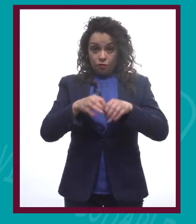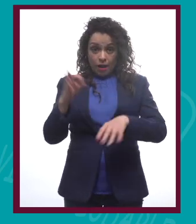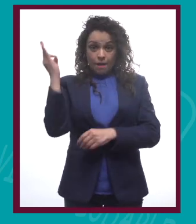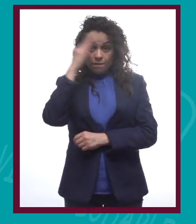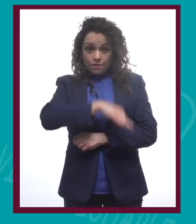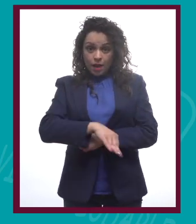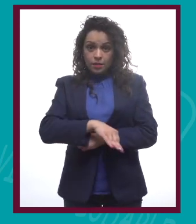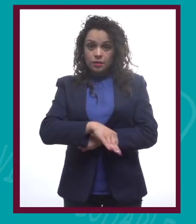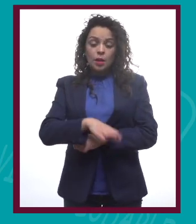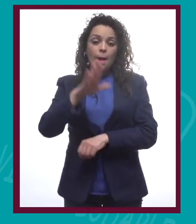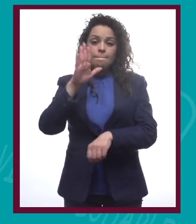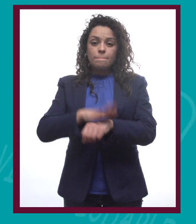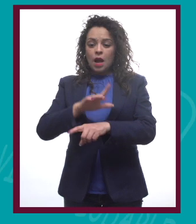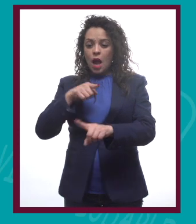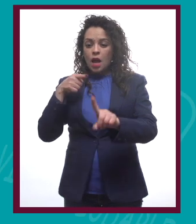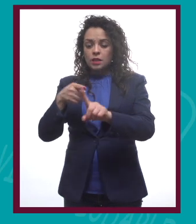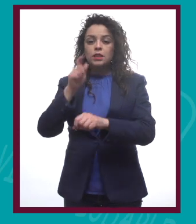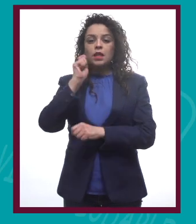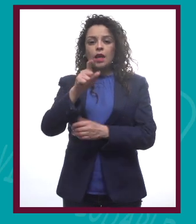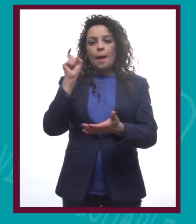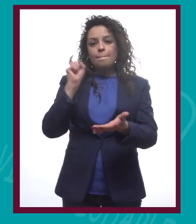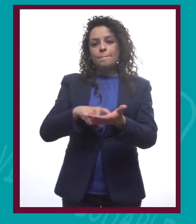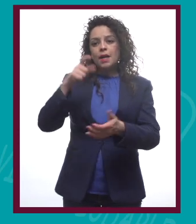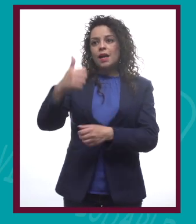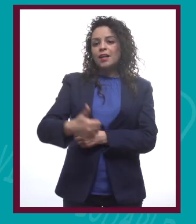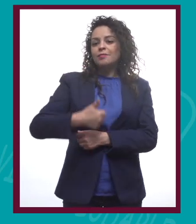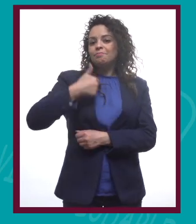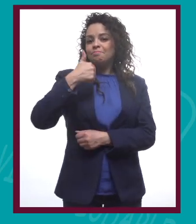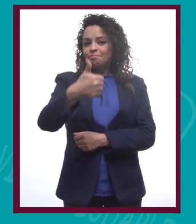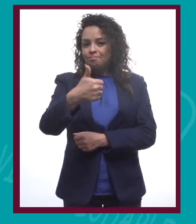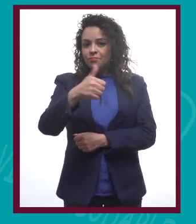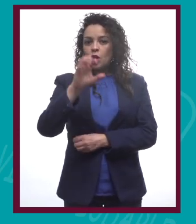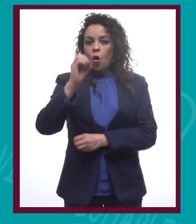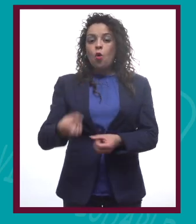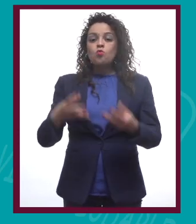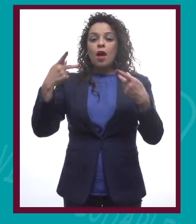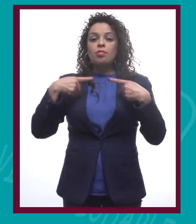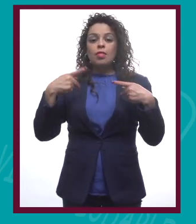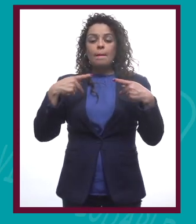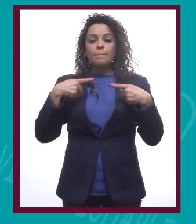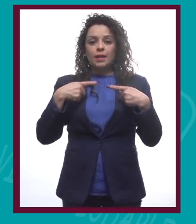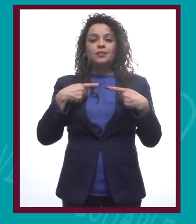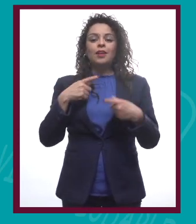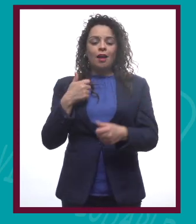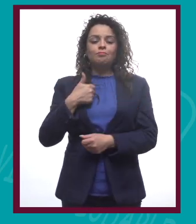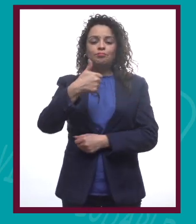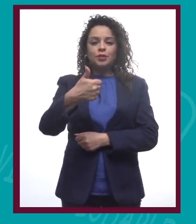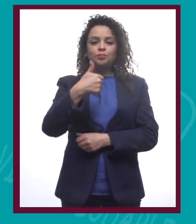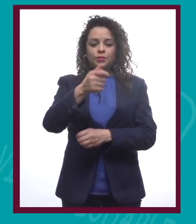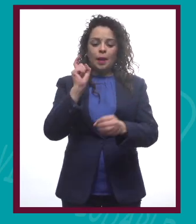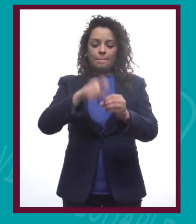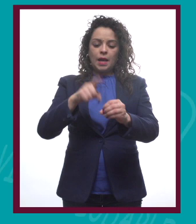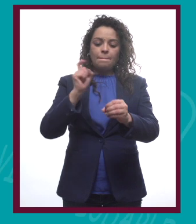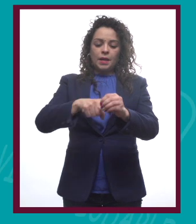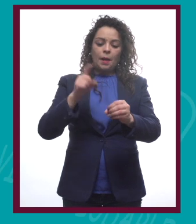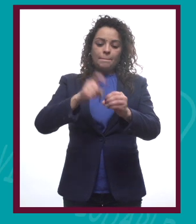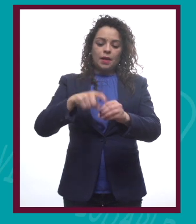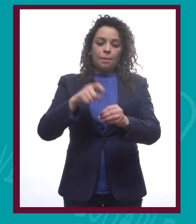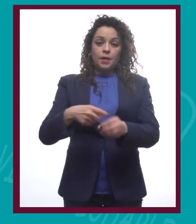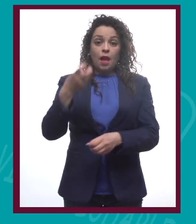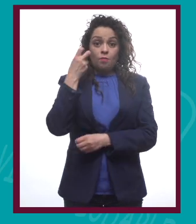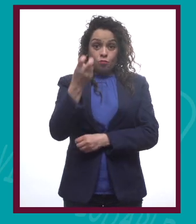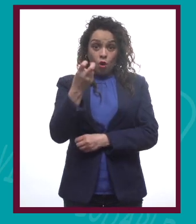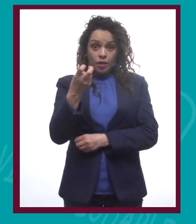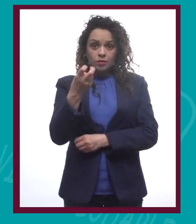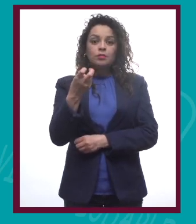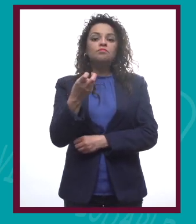la infodemia se privilegia la información basada en los clics, los me gusta y el número de seguidores, de modo que la inmediatez